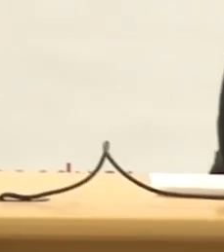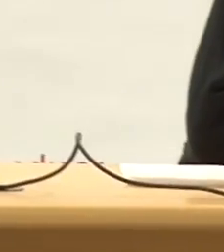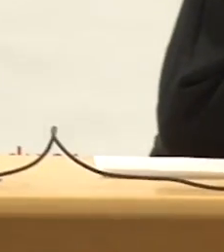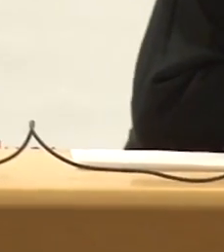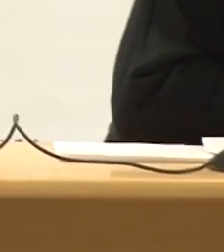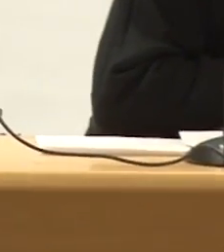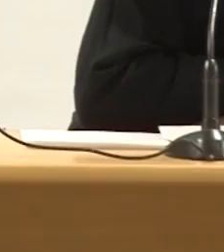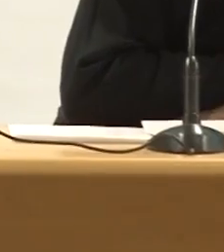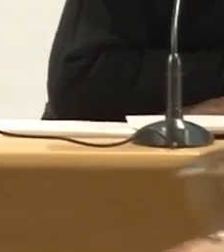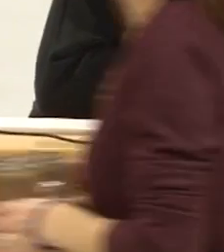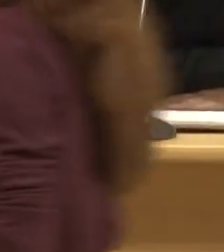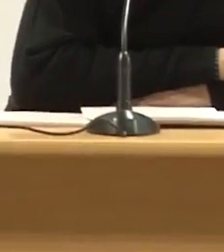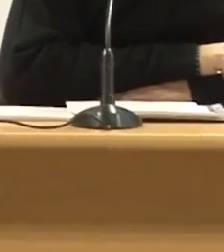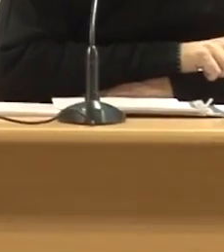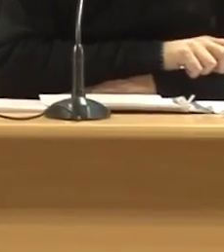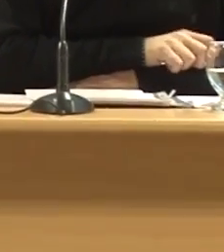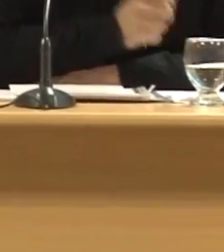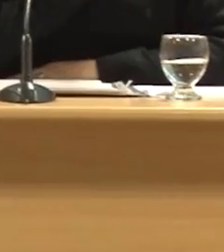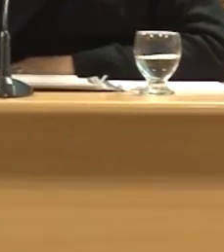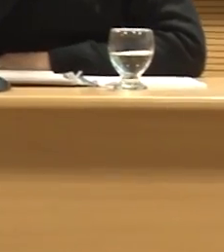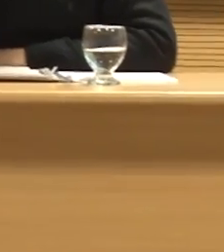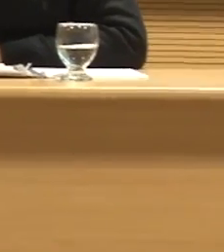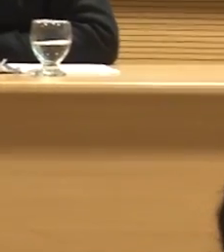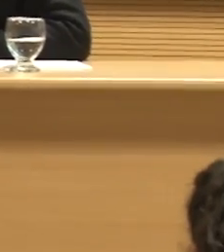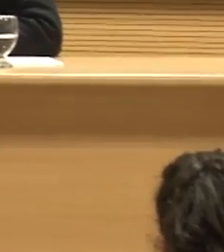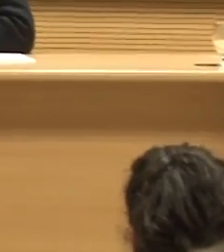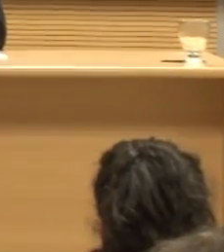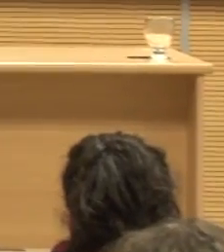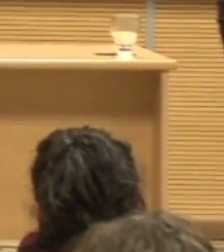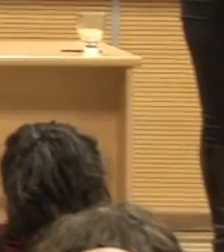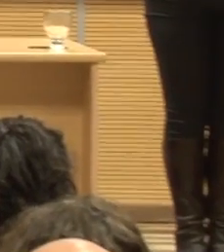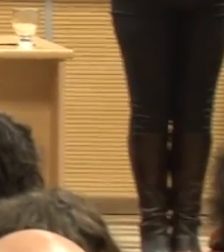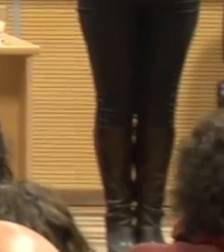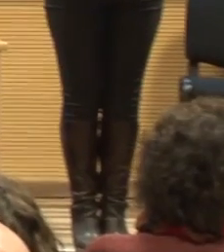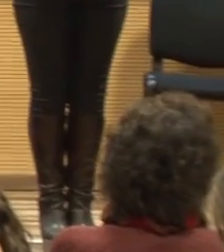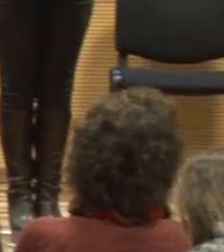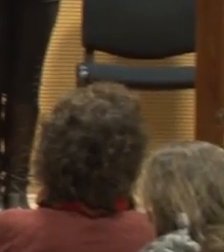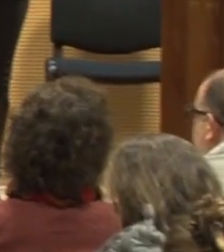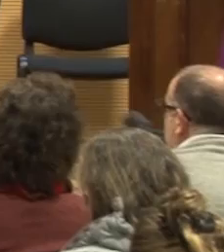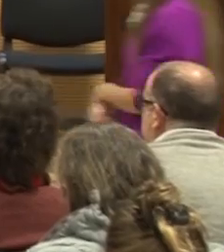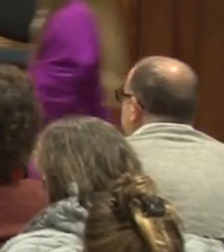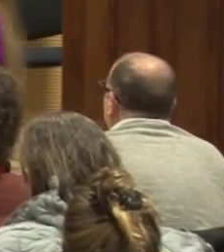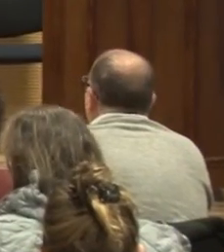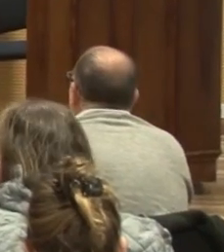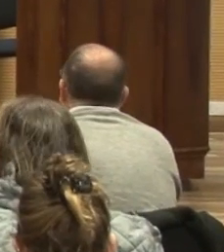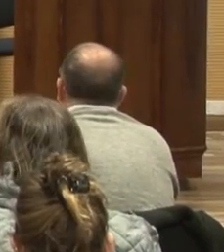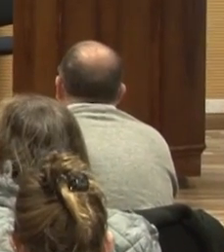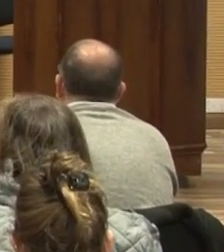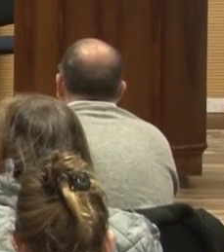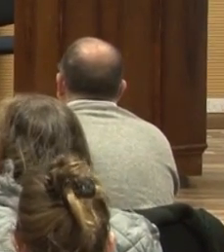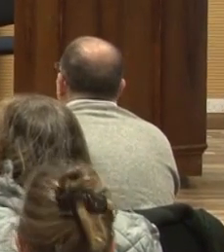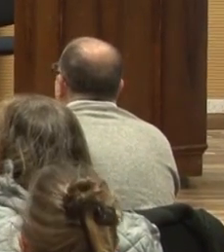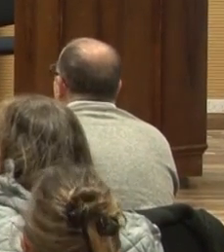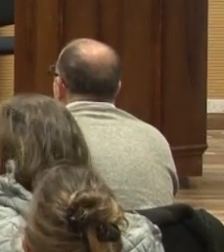Gracias vamos a pasar al tercer punto que es sobre extensión en